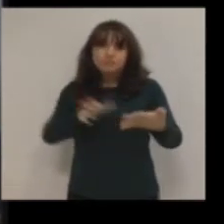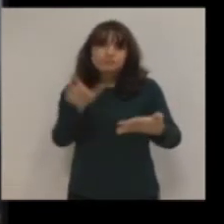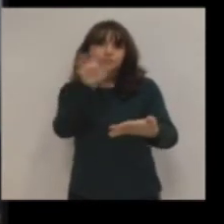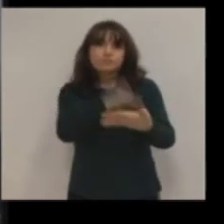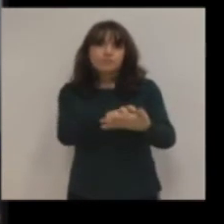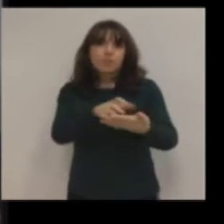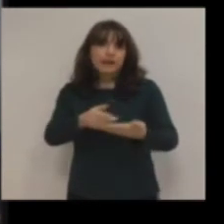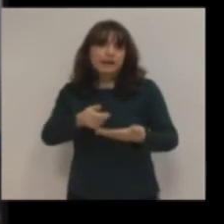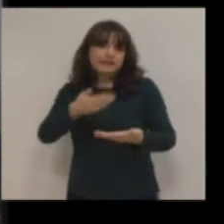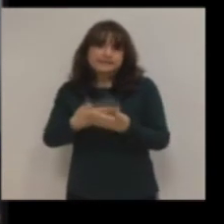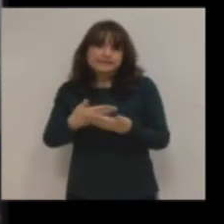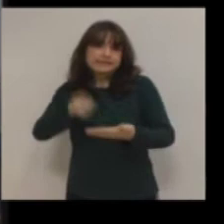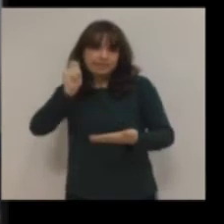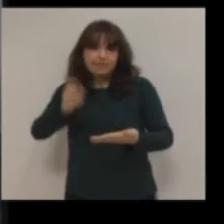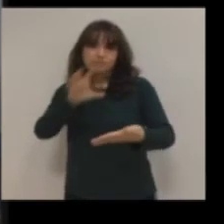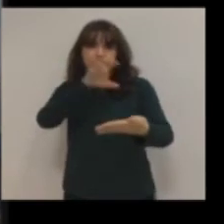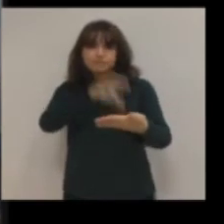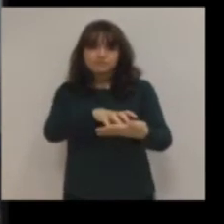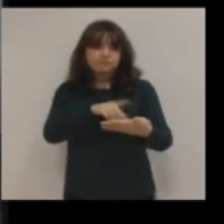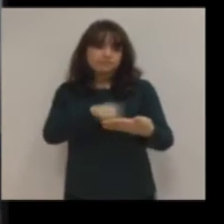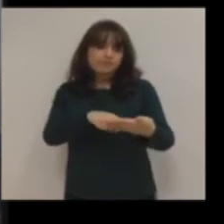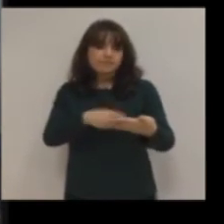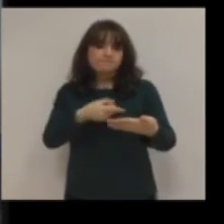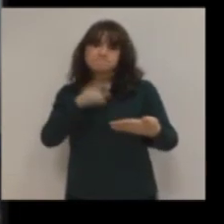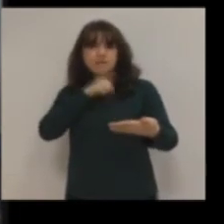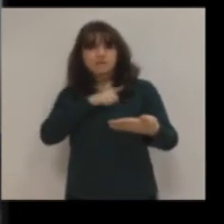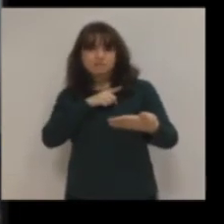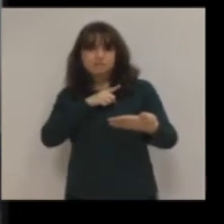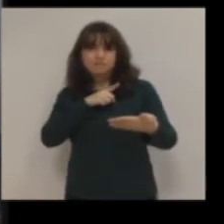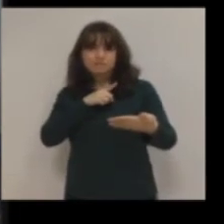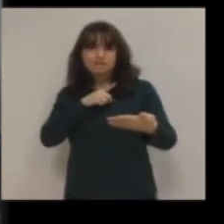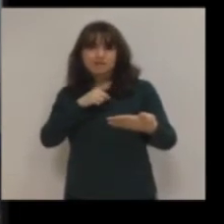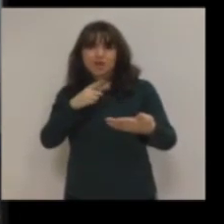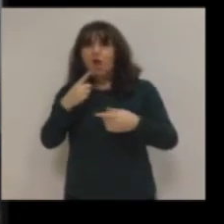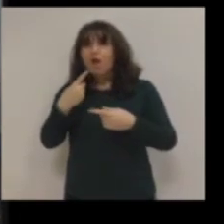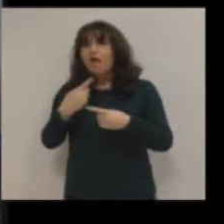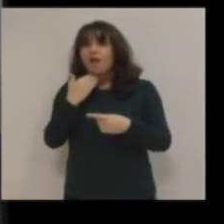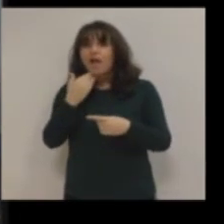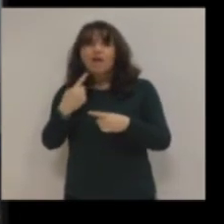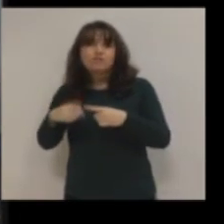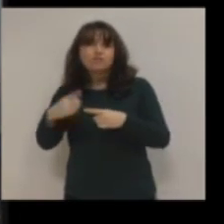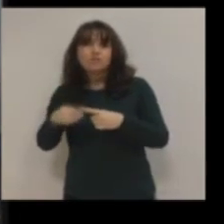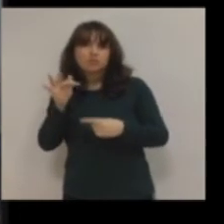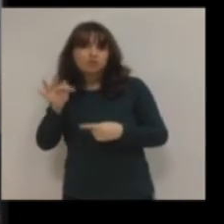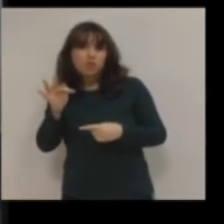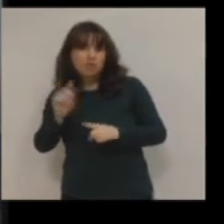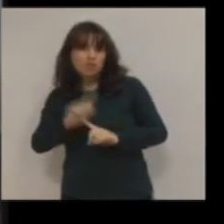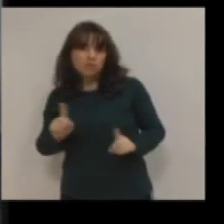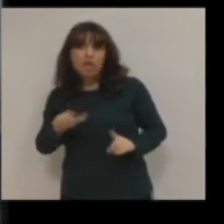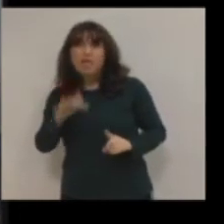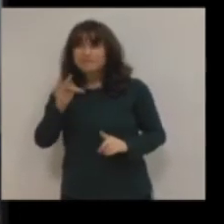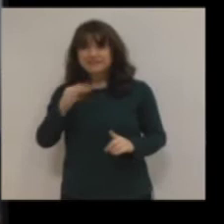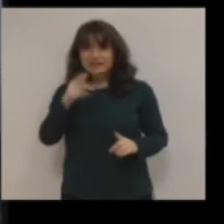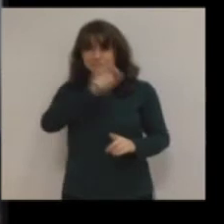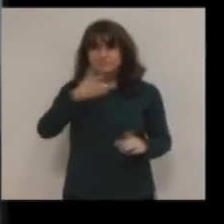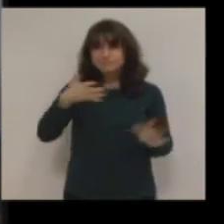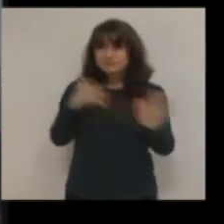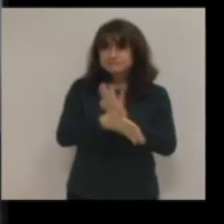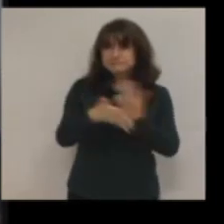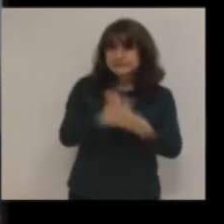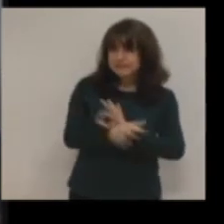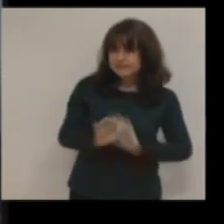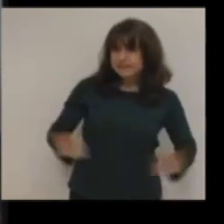sentencia para decir que está mal, nunca para lo bueno. Y además eso no lo explican al ciudadano. Y creo que